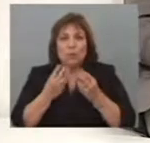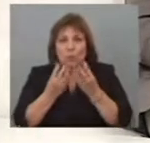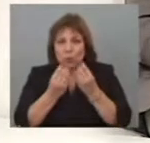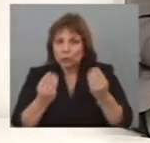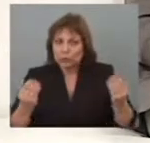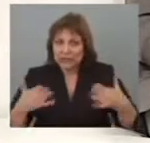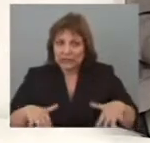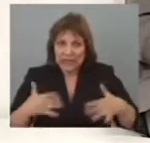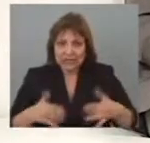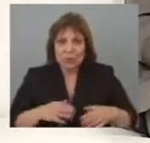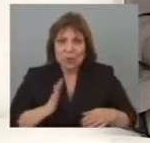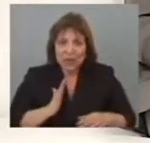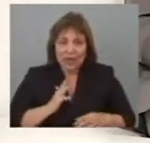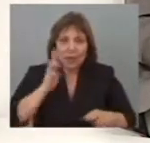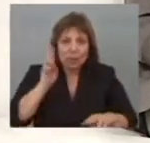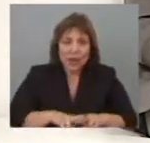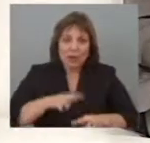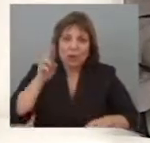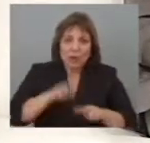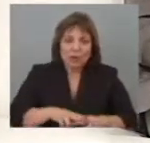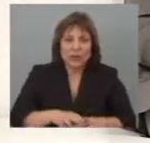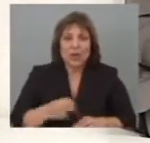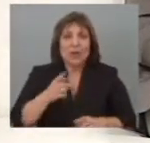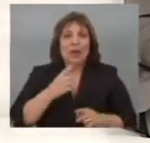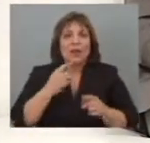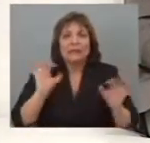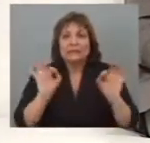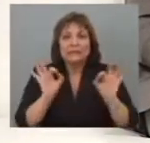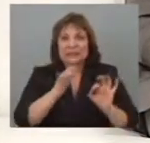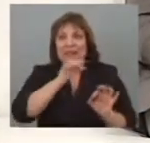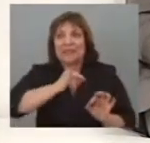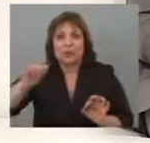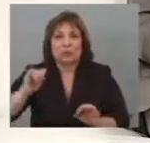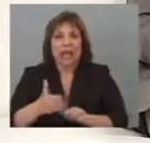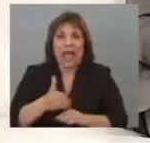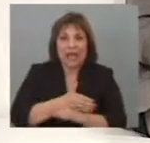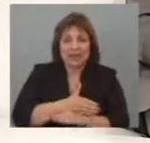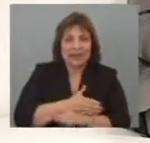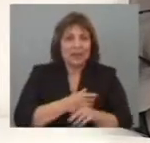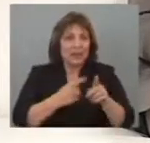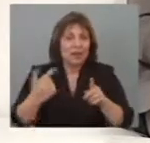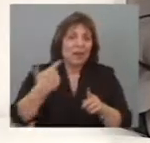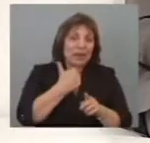que mueren y que no habían hecho la denuncia previa, es decir, a manos de